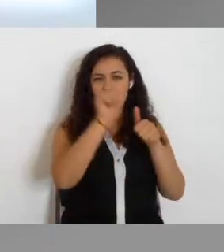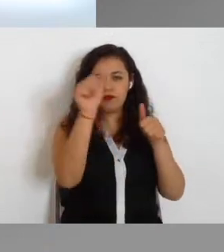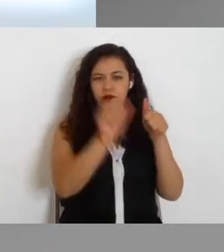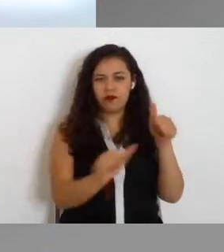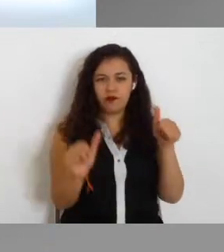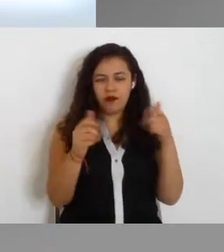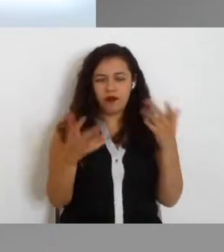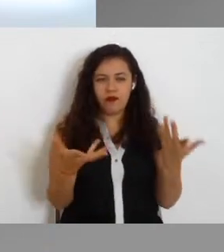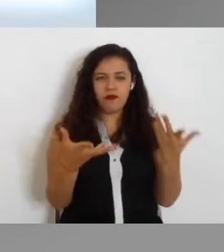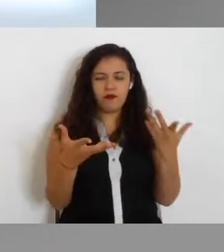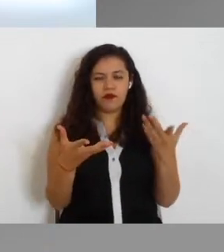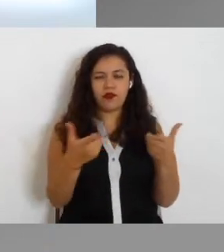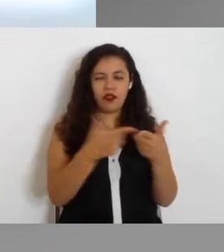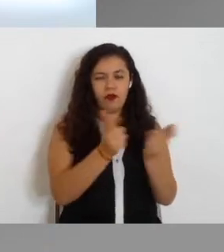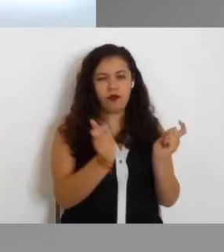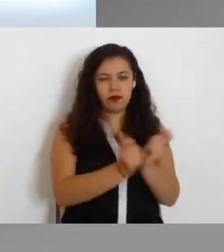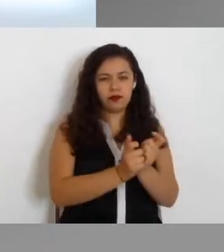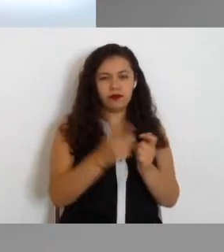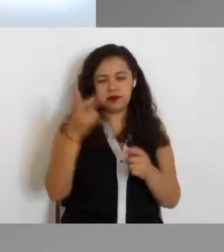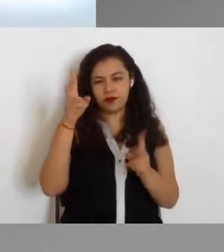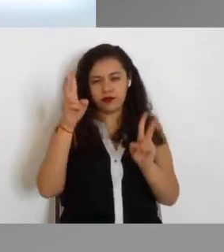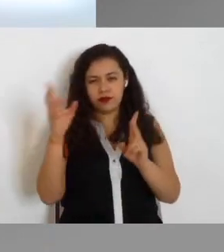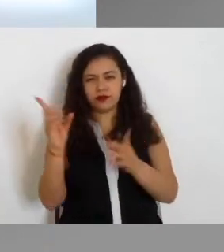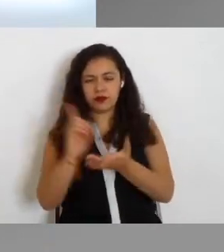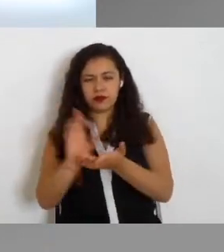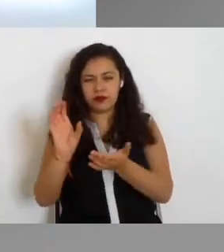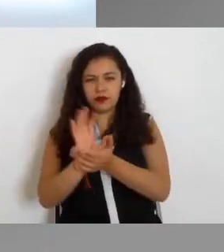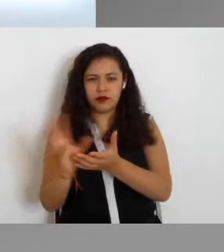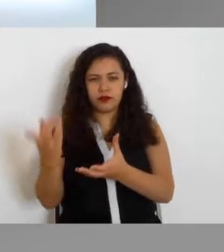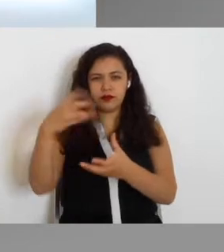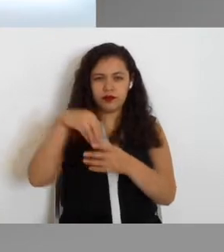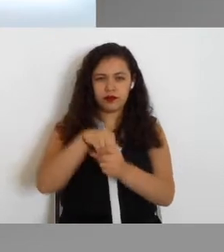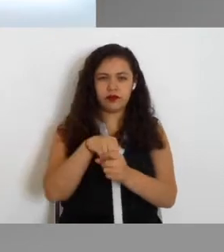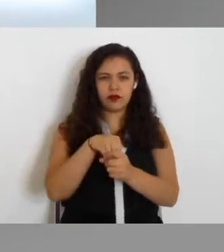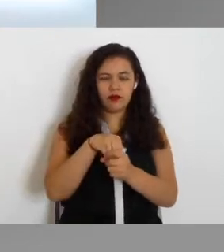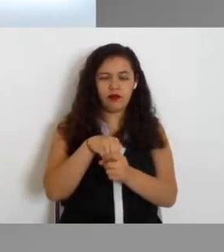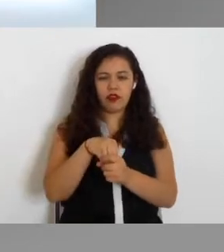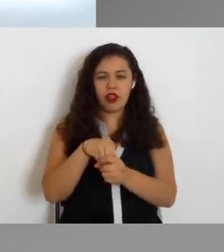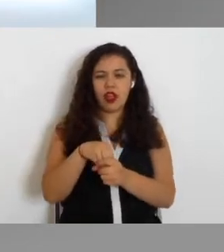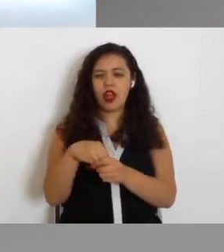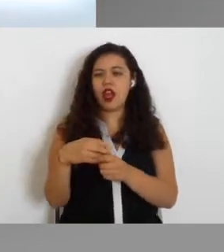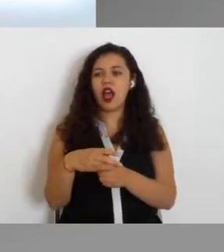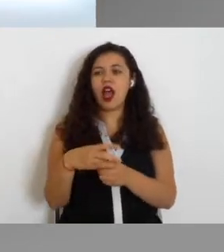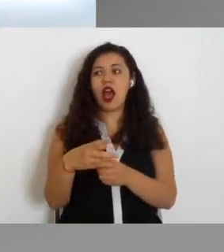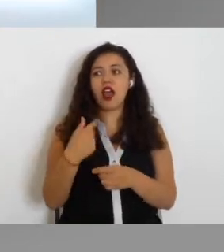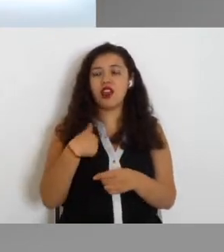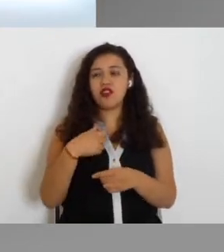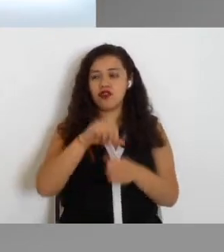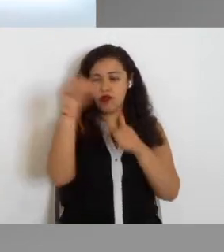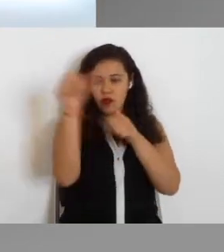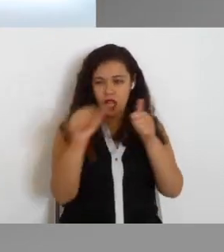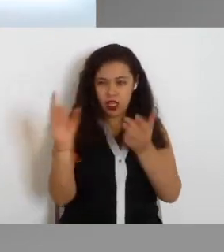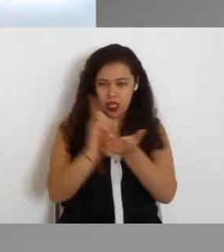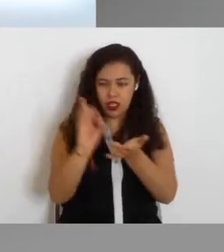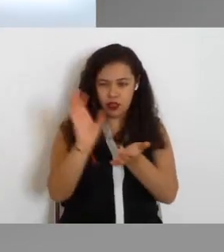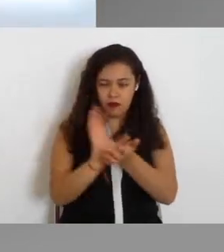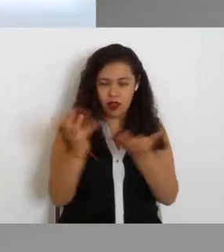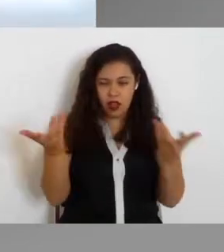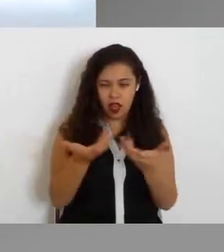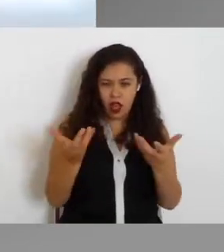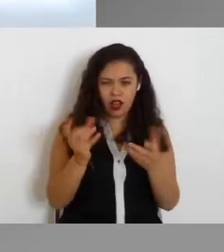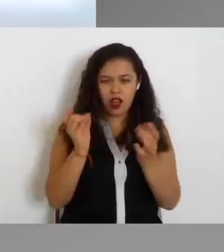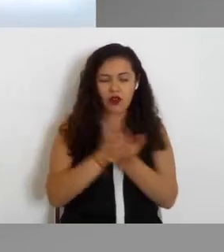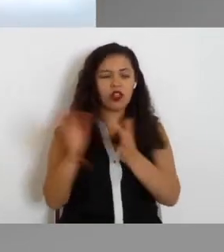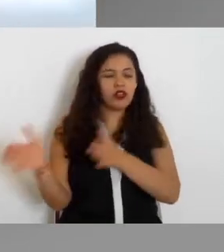de la discapacidad, pensamos que solo está dirigido a las personas con discapacidad. Si convocamos a